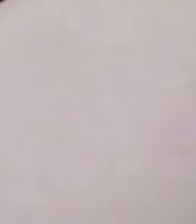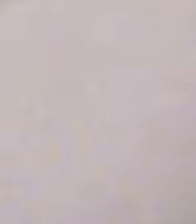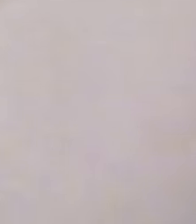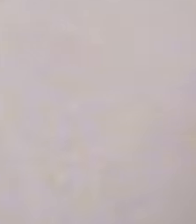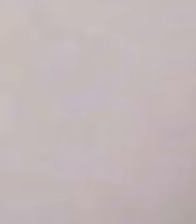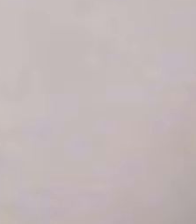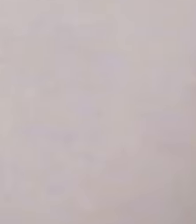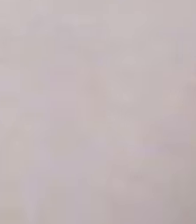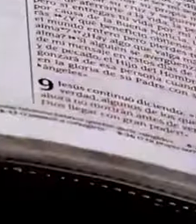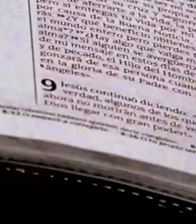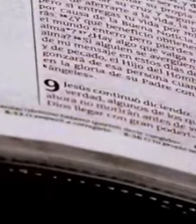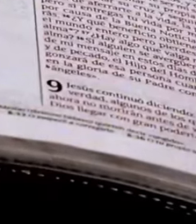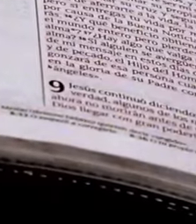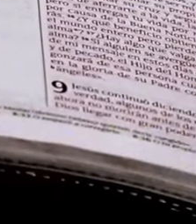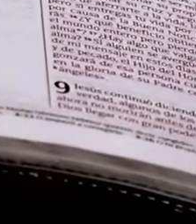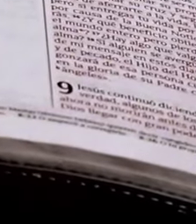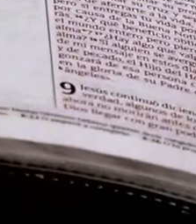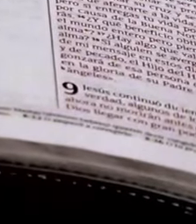para elogiarte.